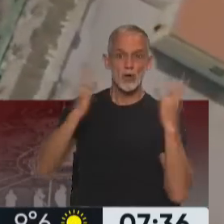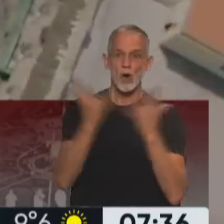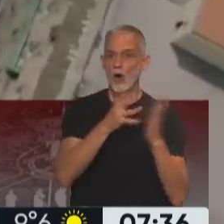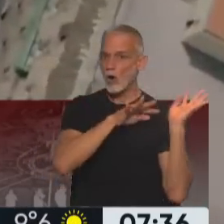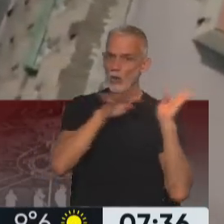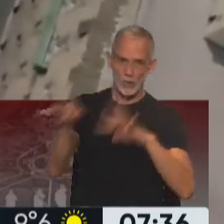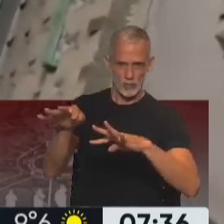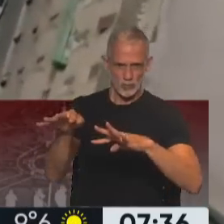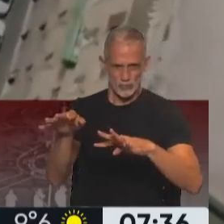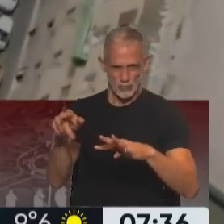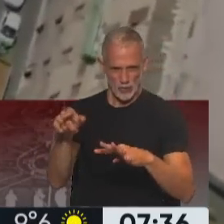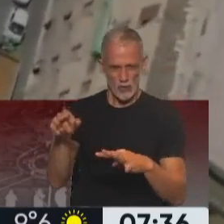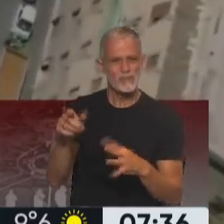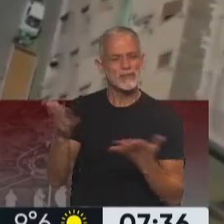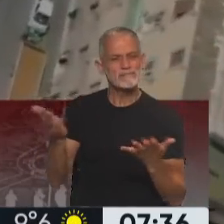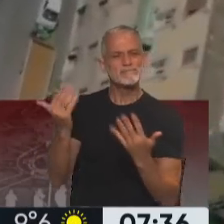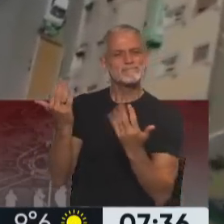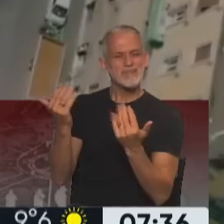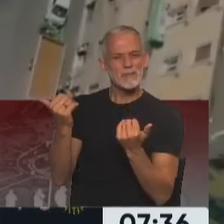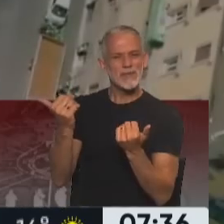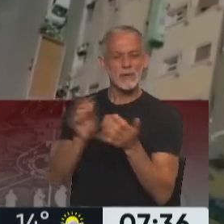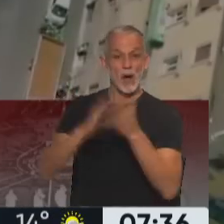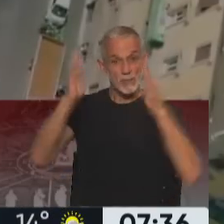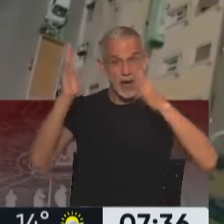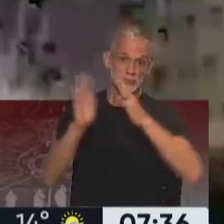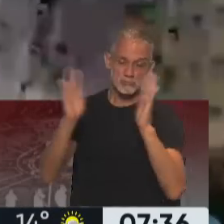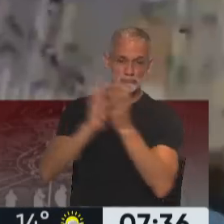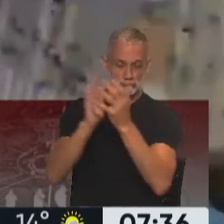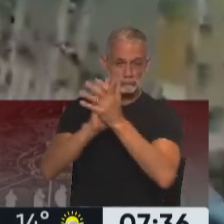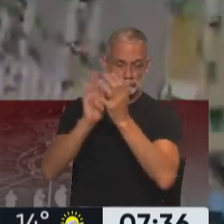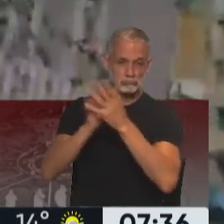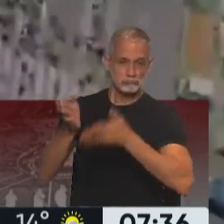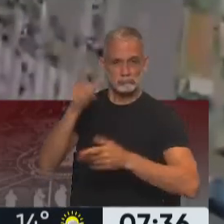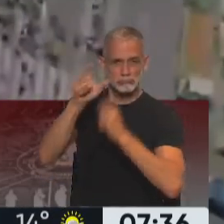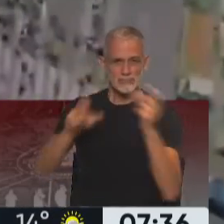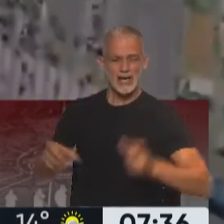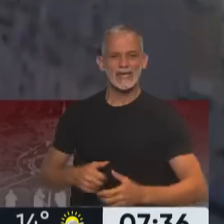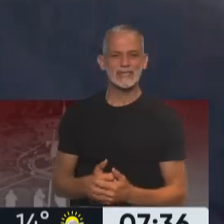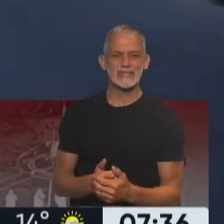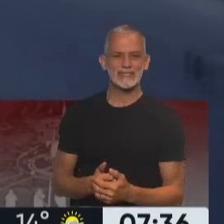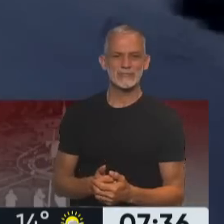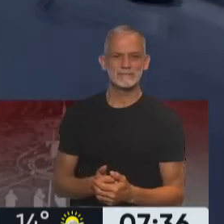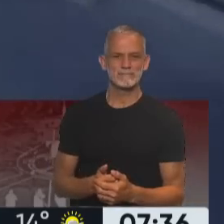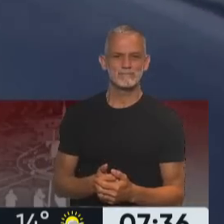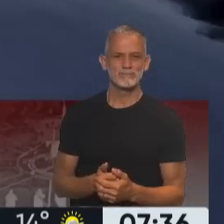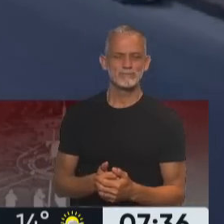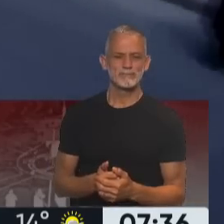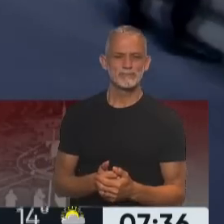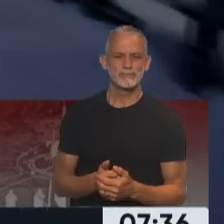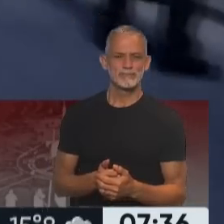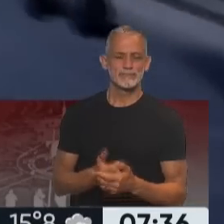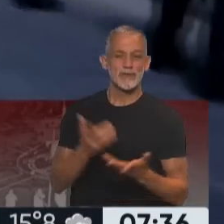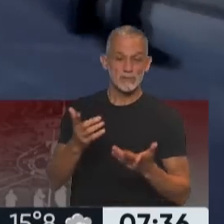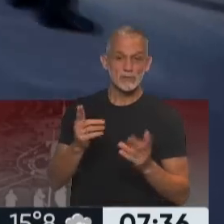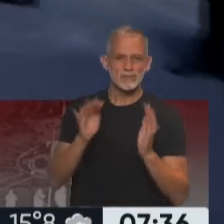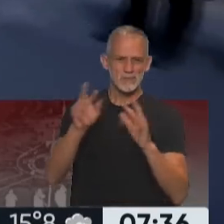internacional y una ceremonia de despedida con aplausos que tiene a quienes se han trasladado